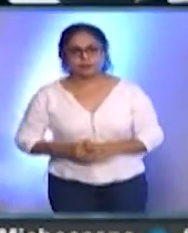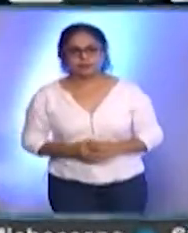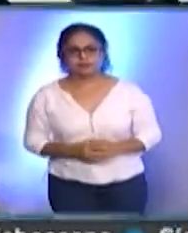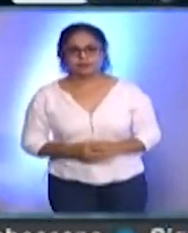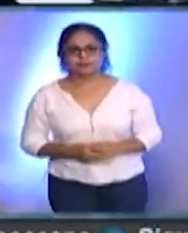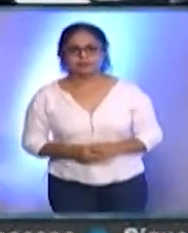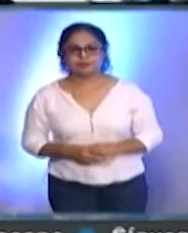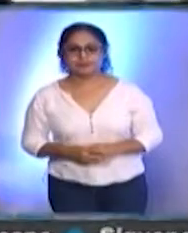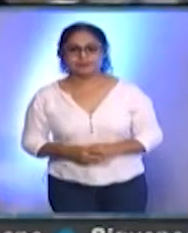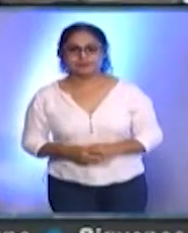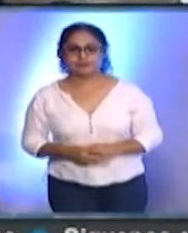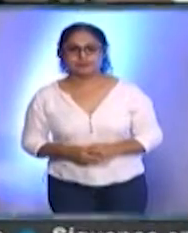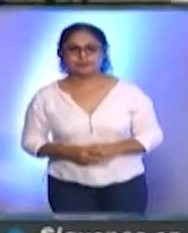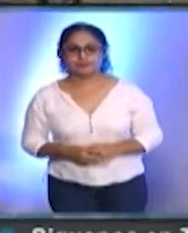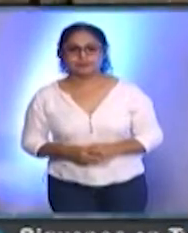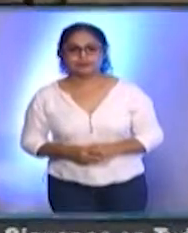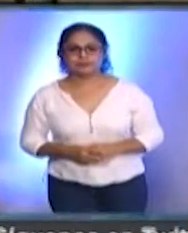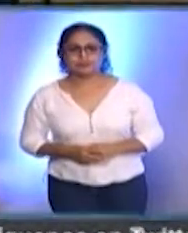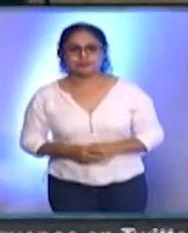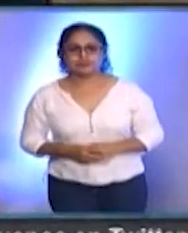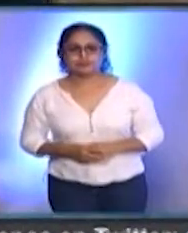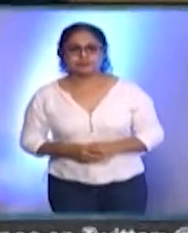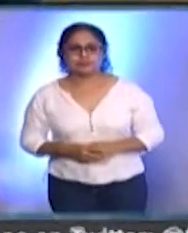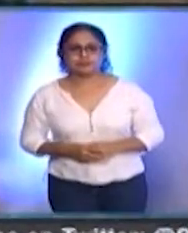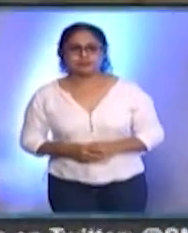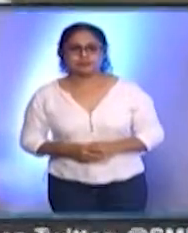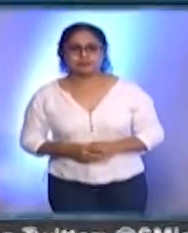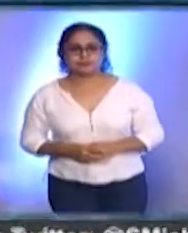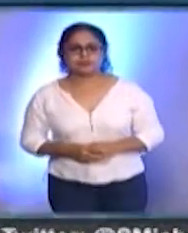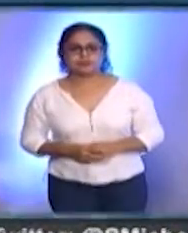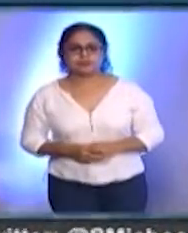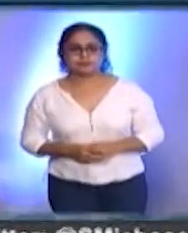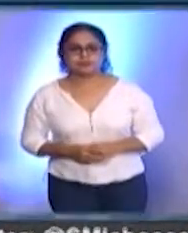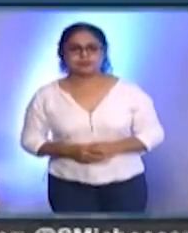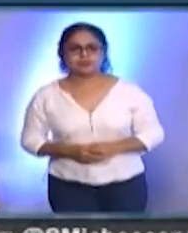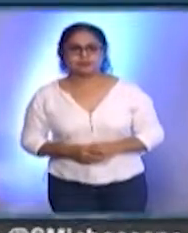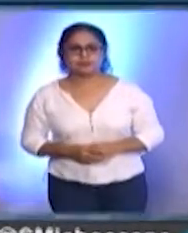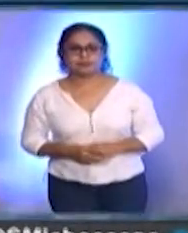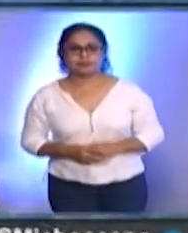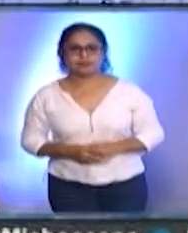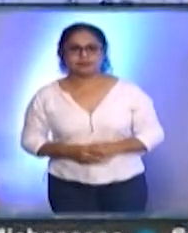Padrón e información de Ramón Estrada, SM Noticias.